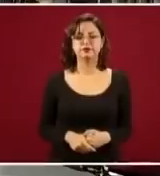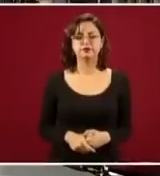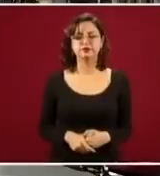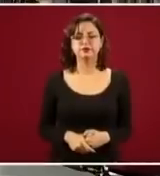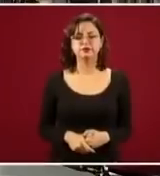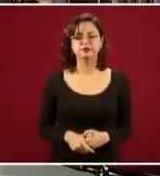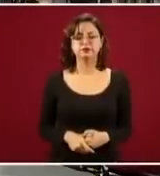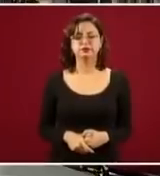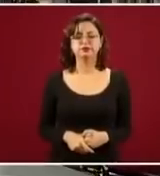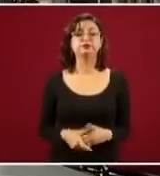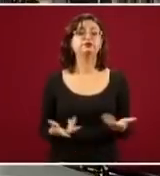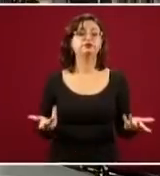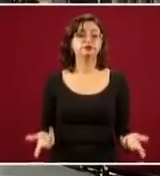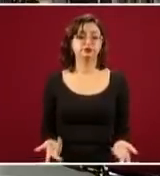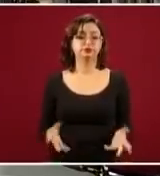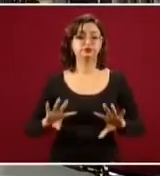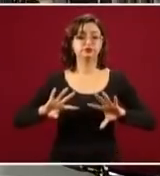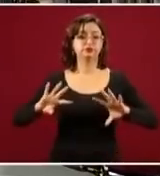En suma,